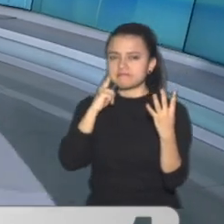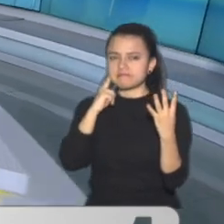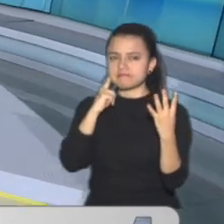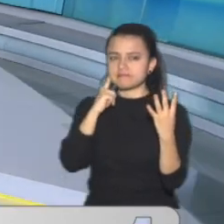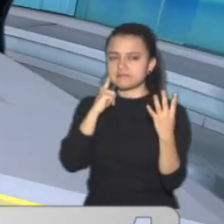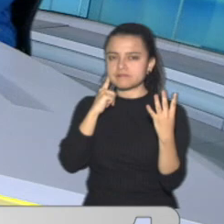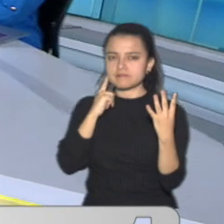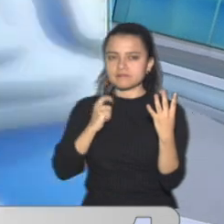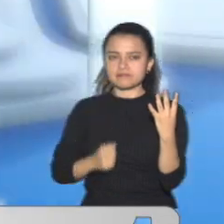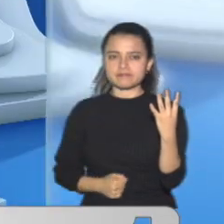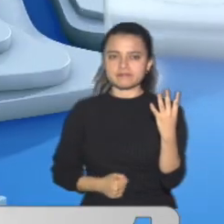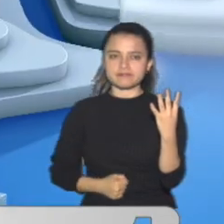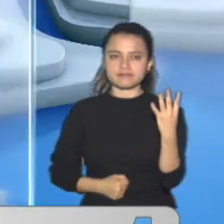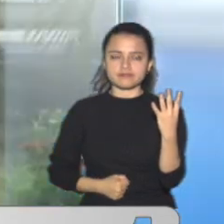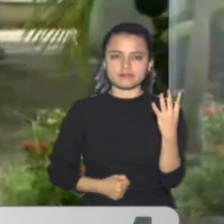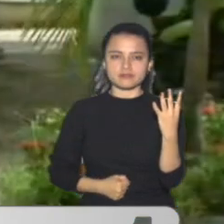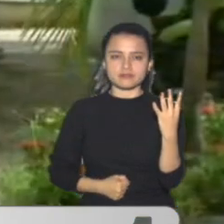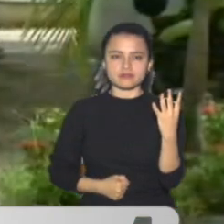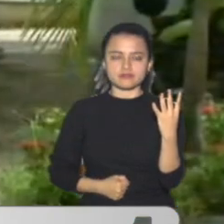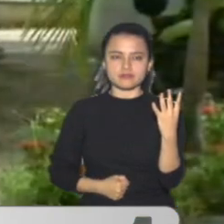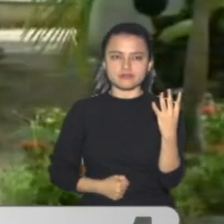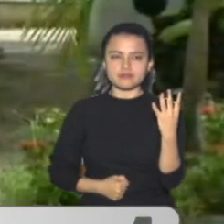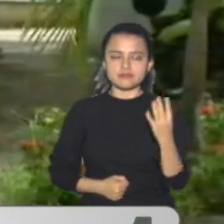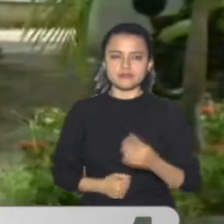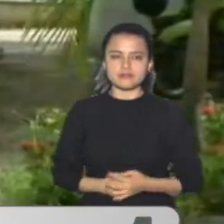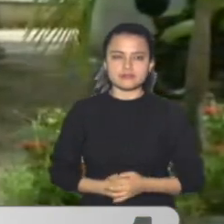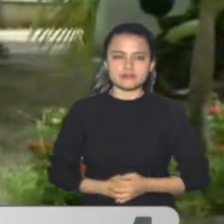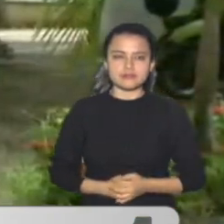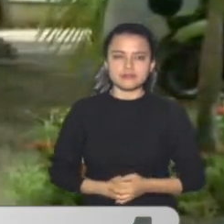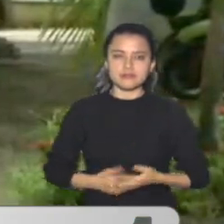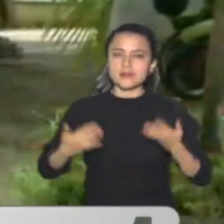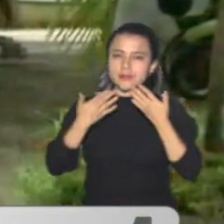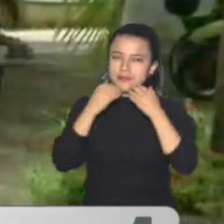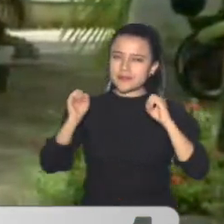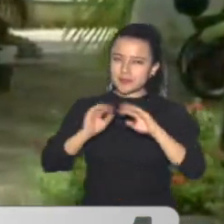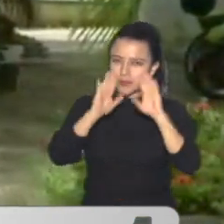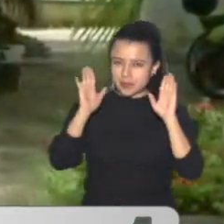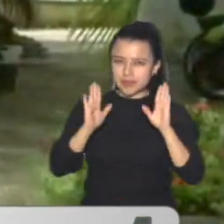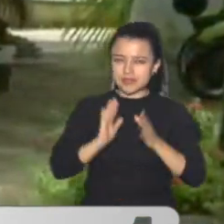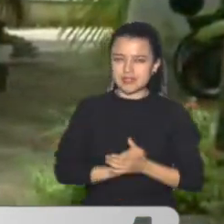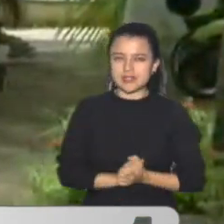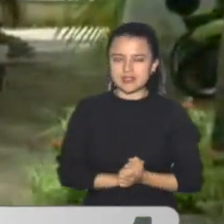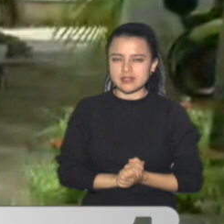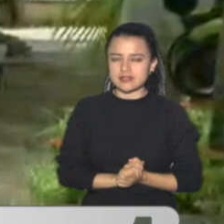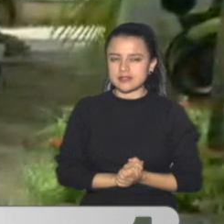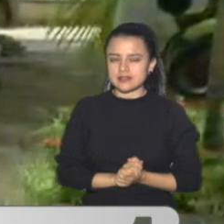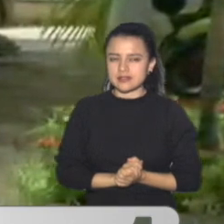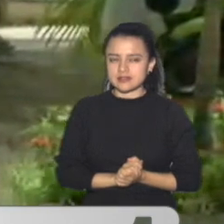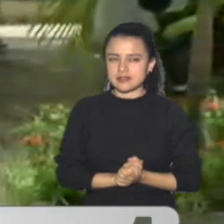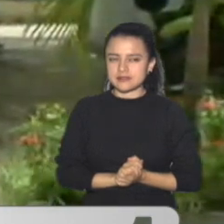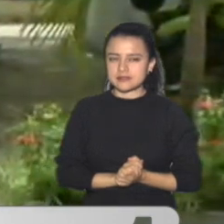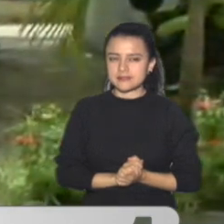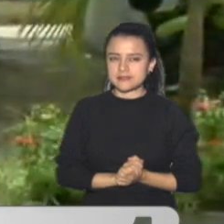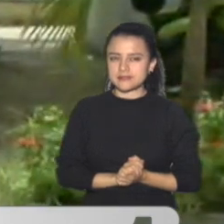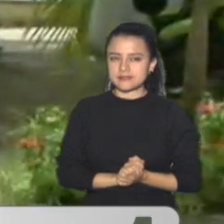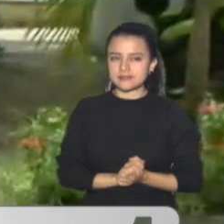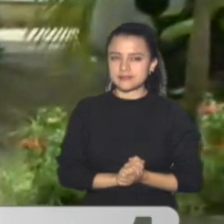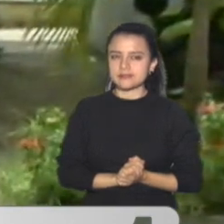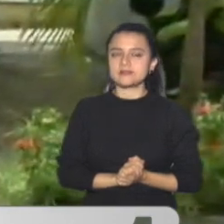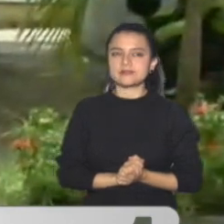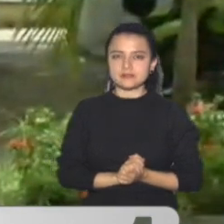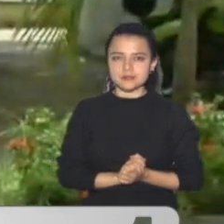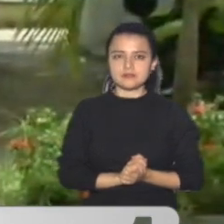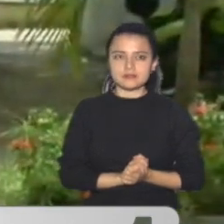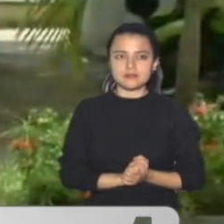castro buenos días muchas gracias muy buenos días esta captura se produjeron una mediante órdenes judiciales en zona